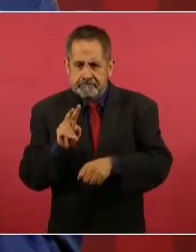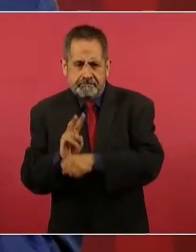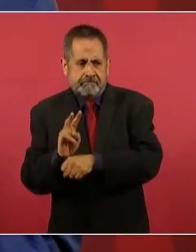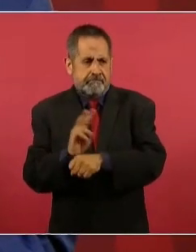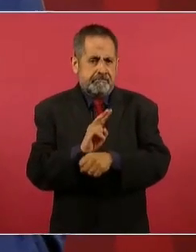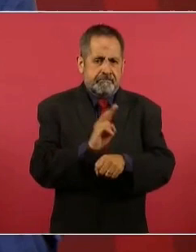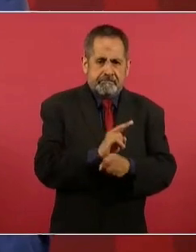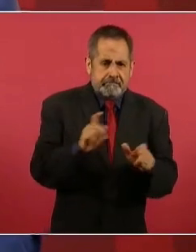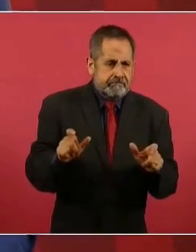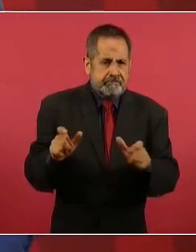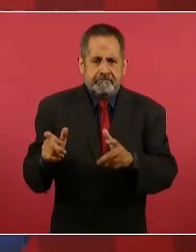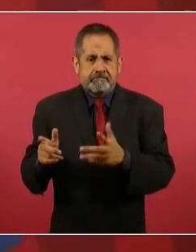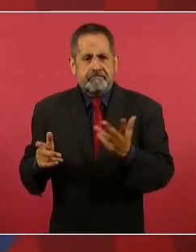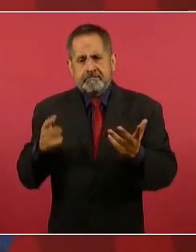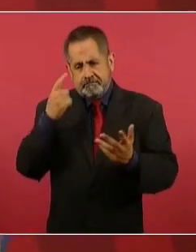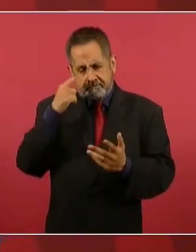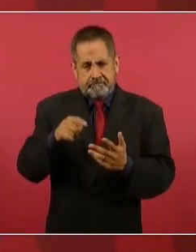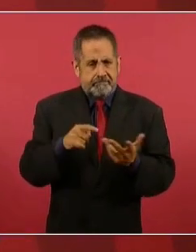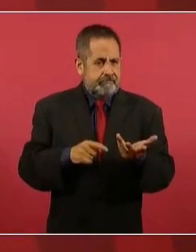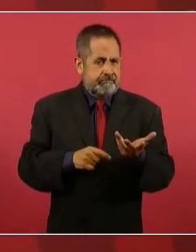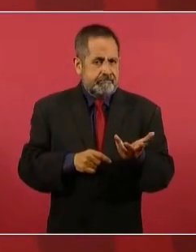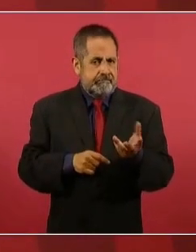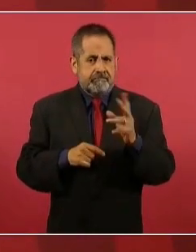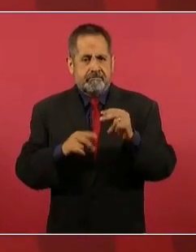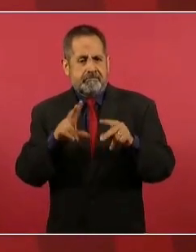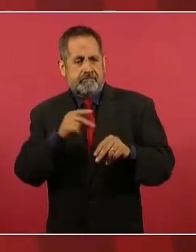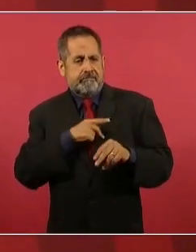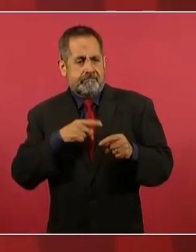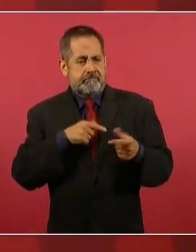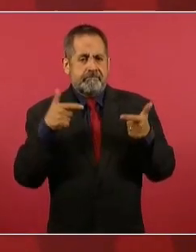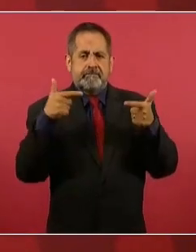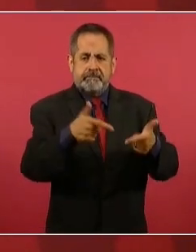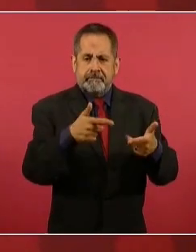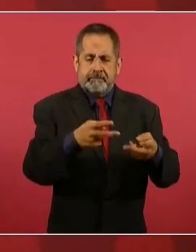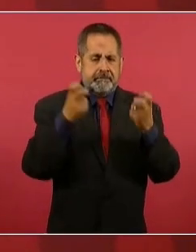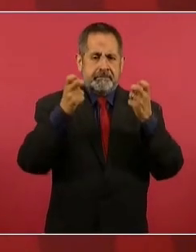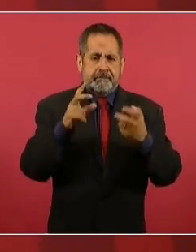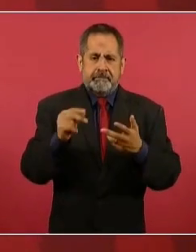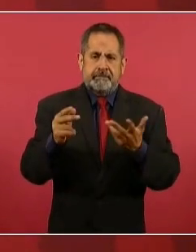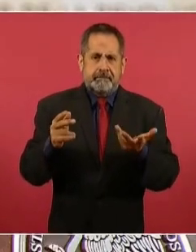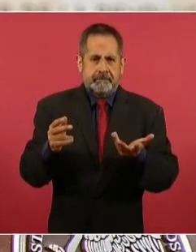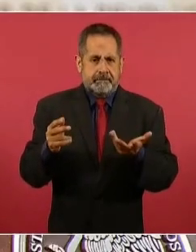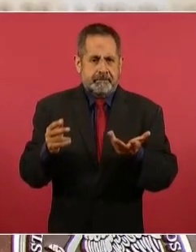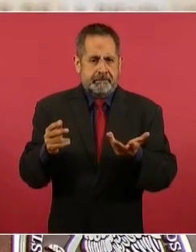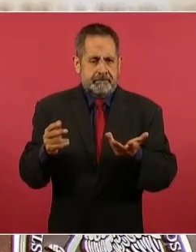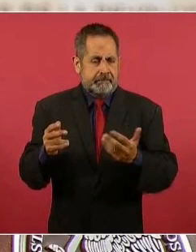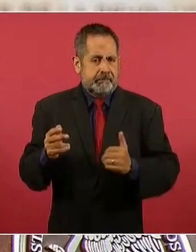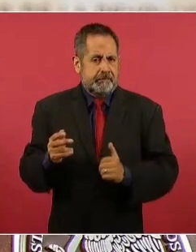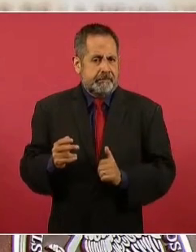que no haya asaltos ni